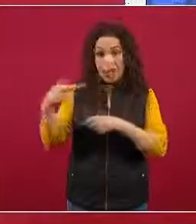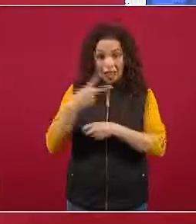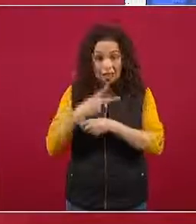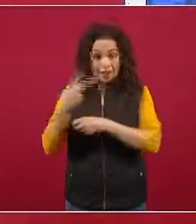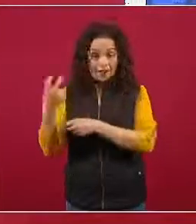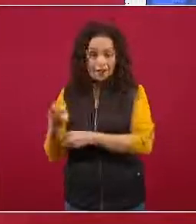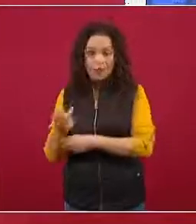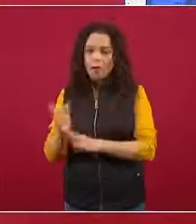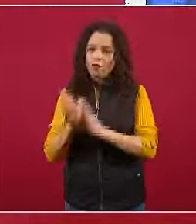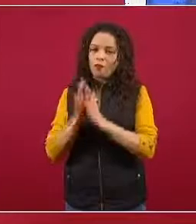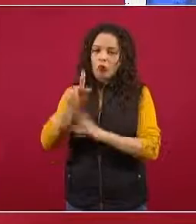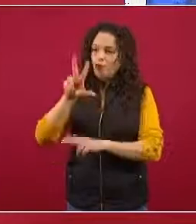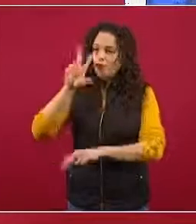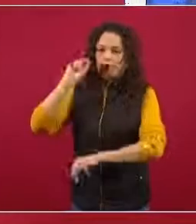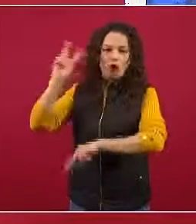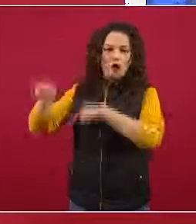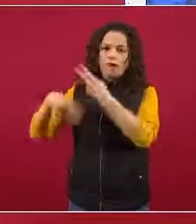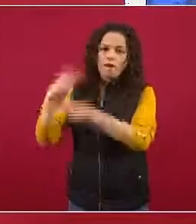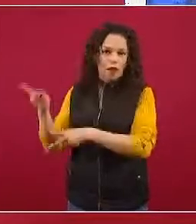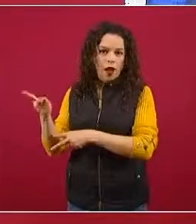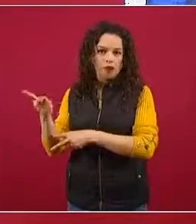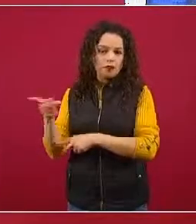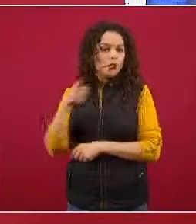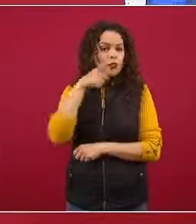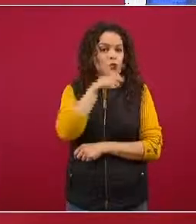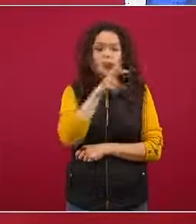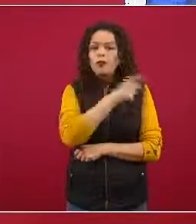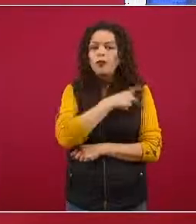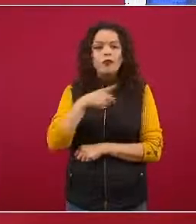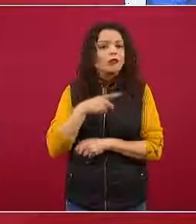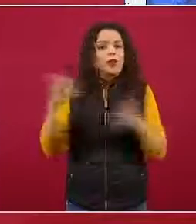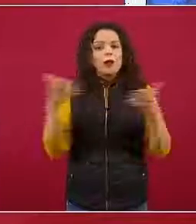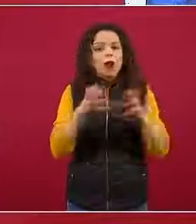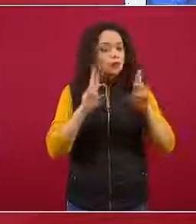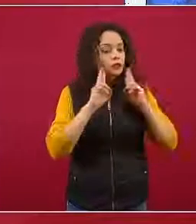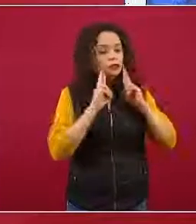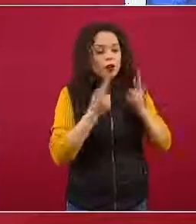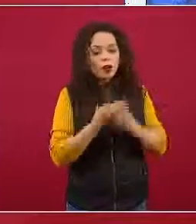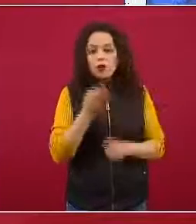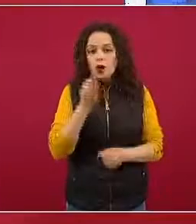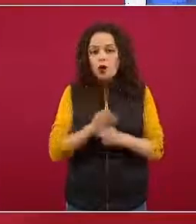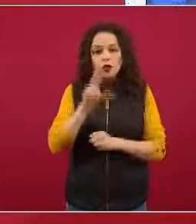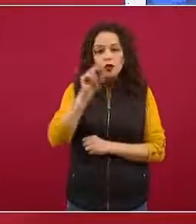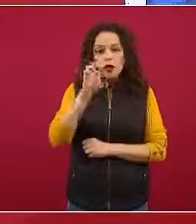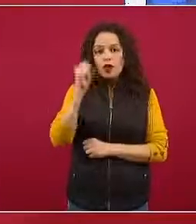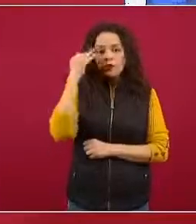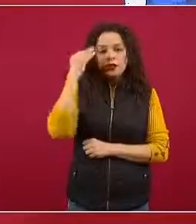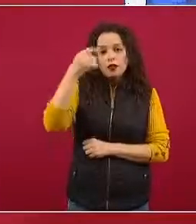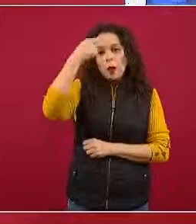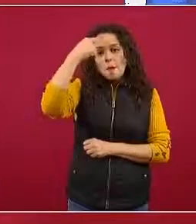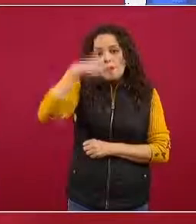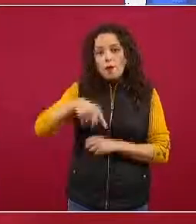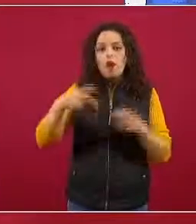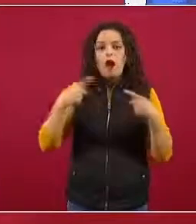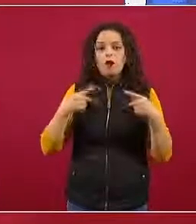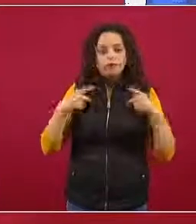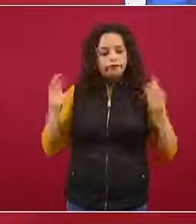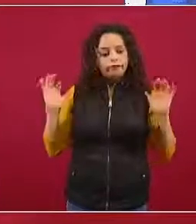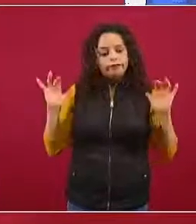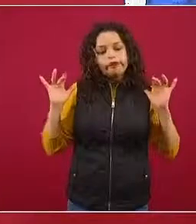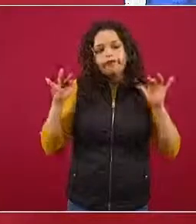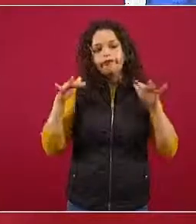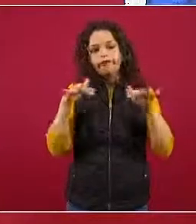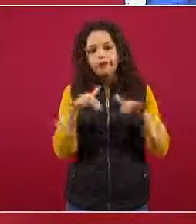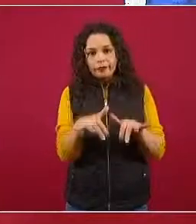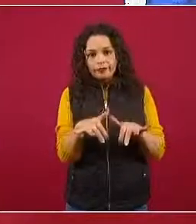reuniones, no es el momento para hacerlo. Hacerlo puede repercutir en su salud, puede